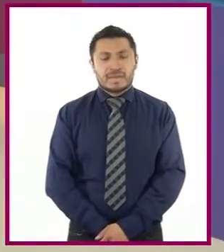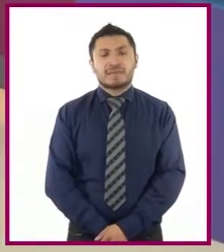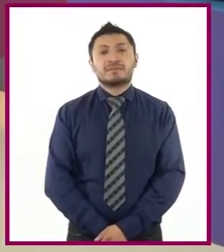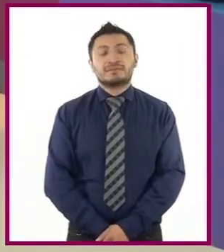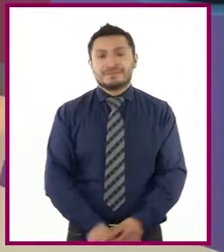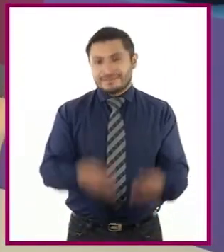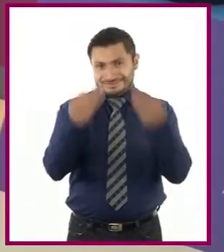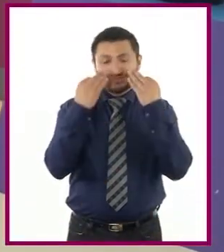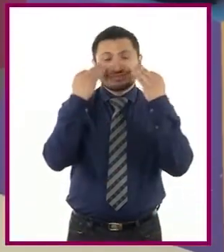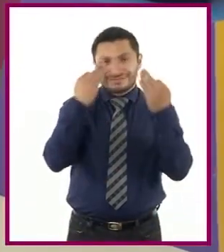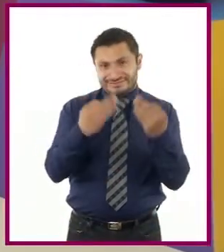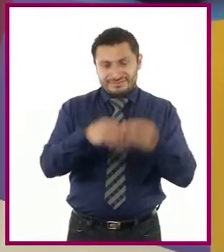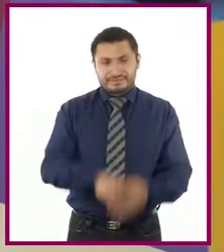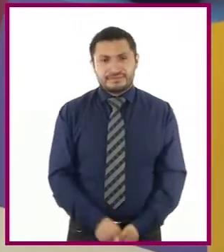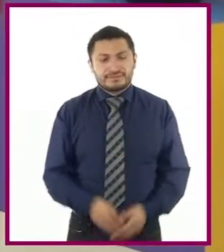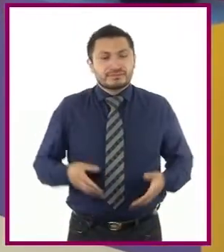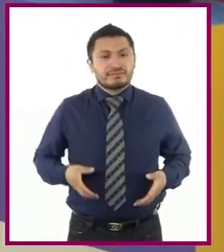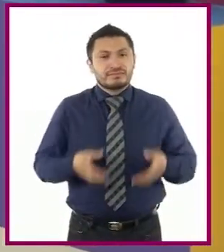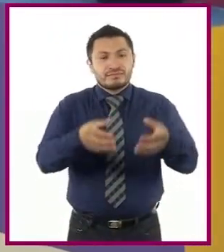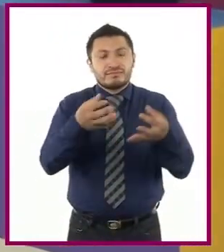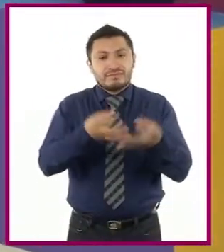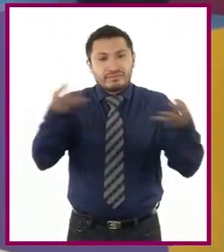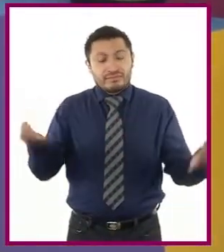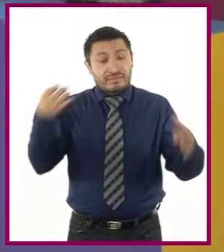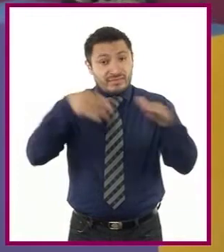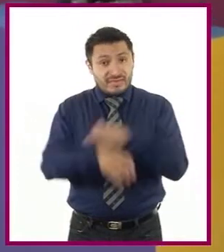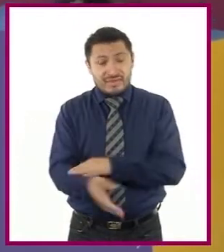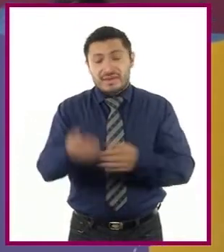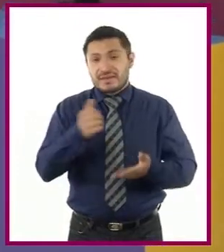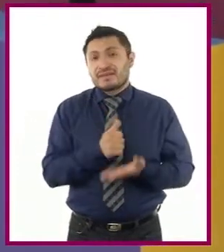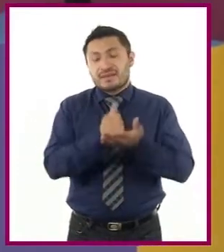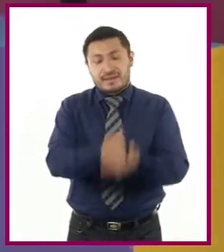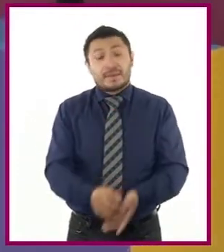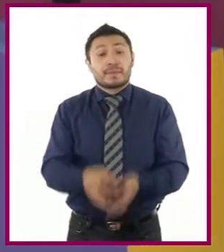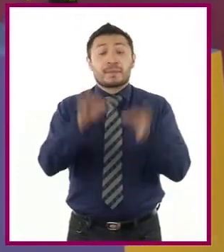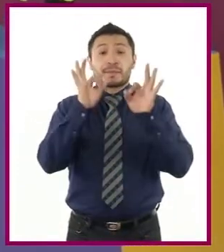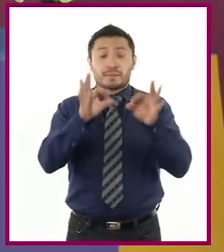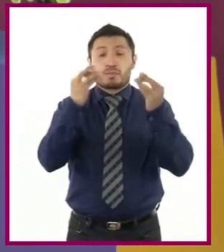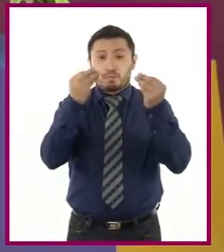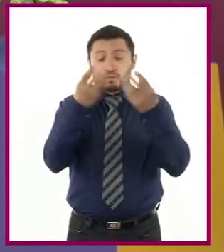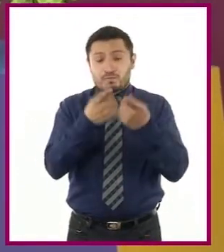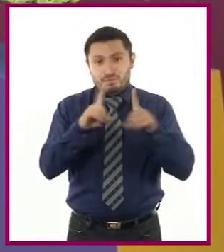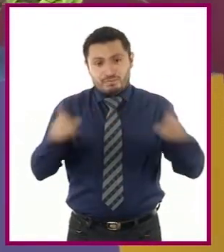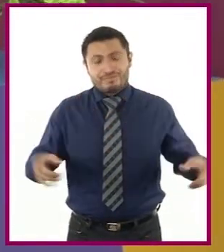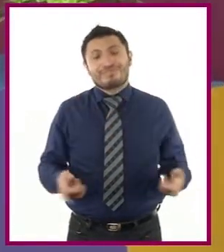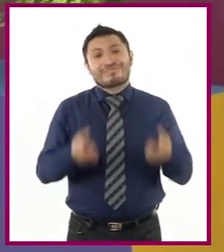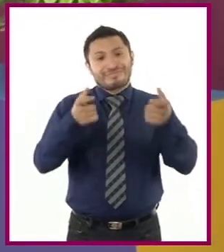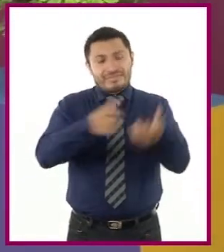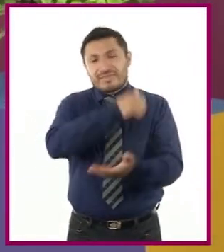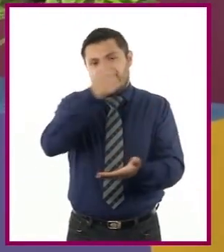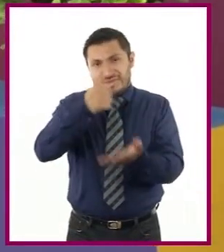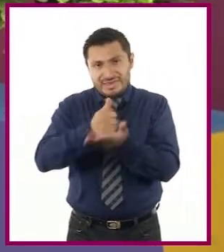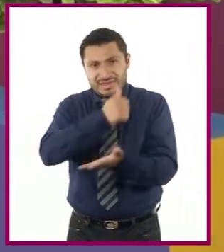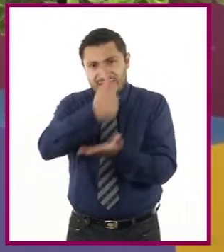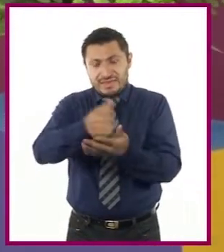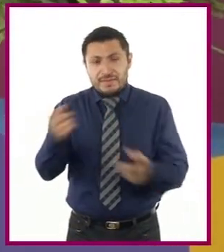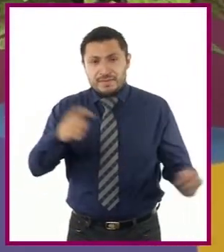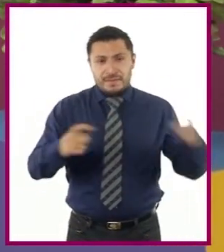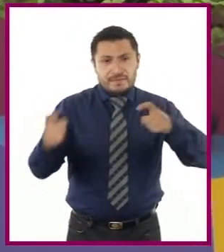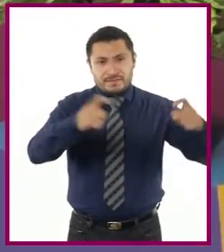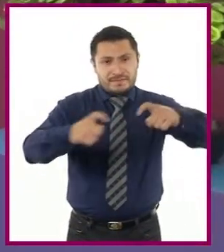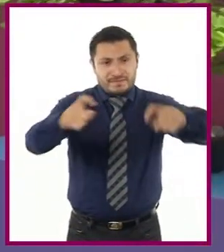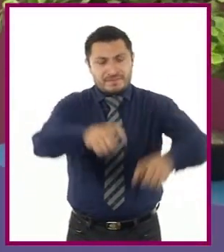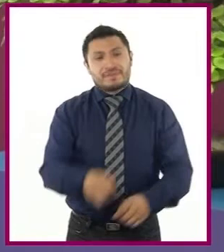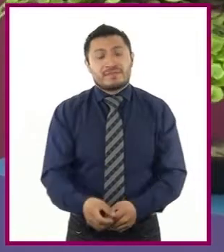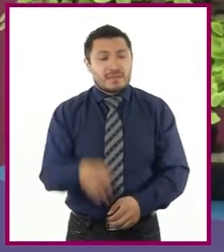Como pudieron notar, el camino de tierra adentro permitió en buena medida el crecimiento de la economía en las ciudades que lo componían, en